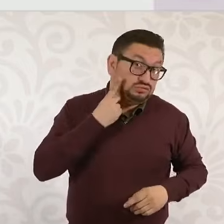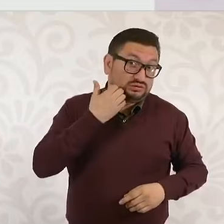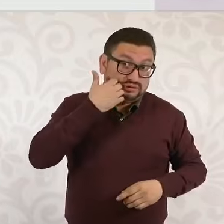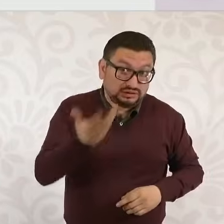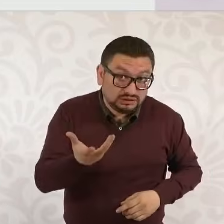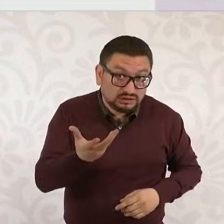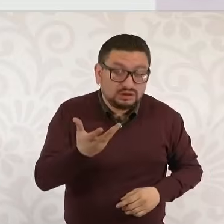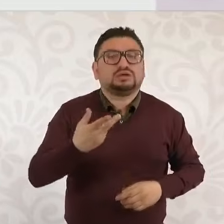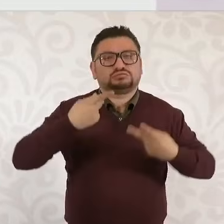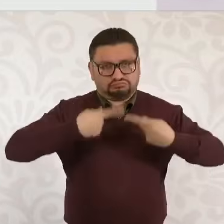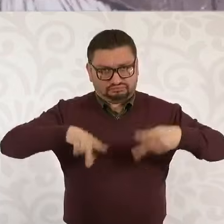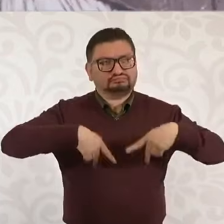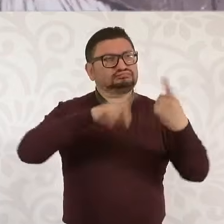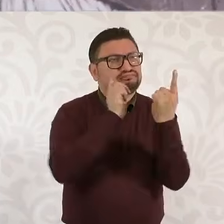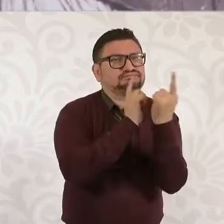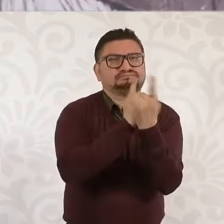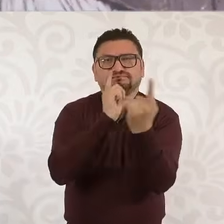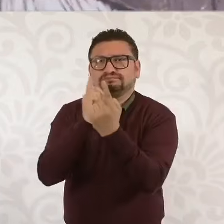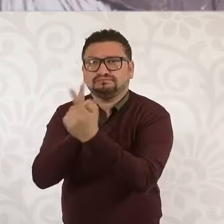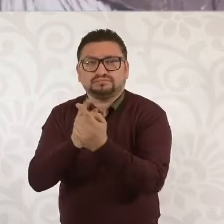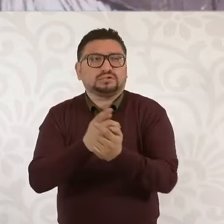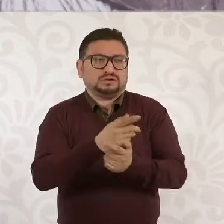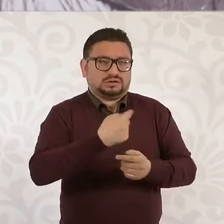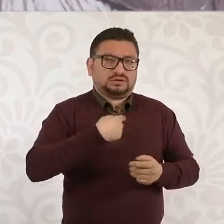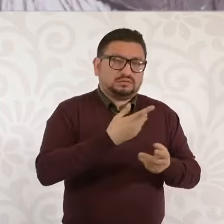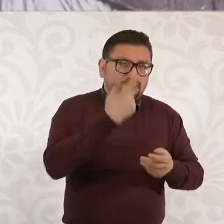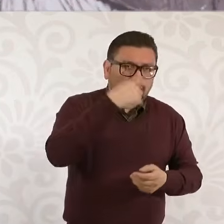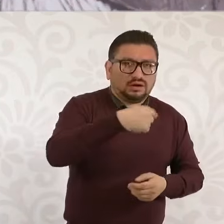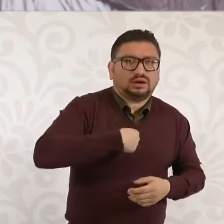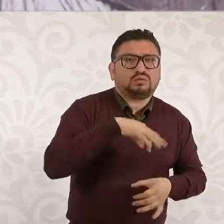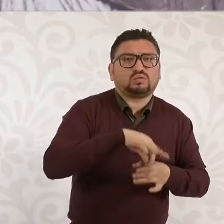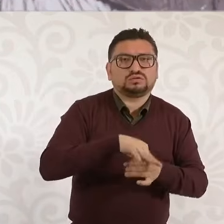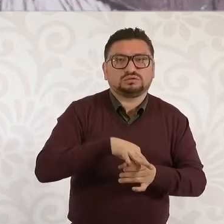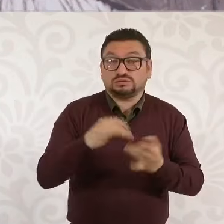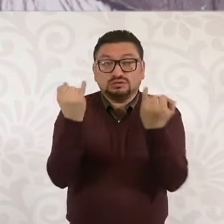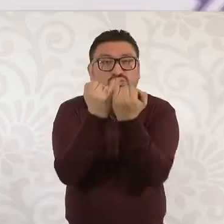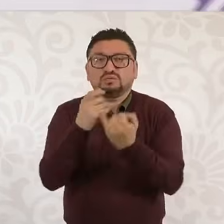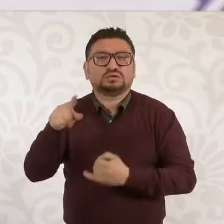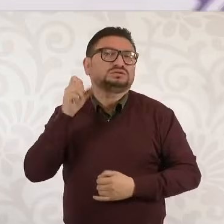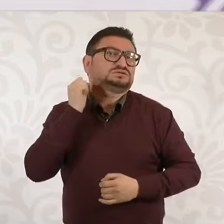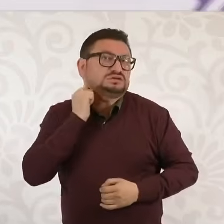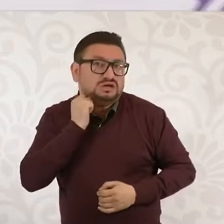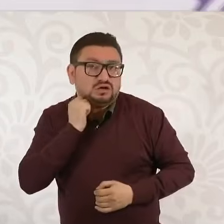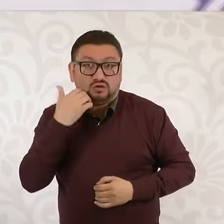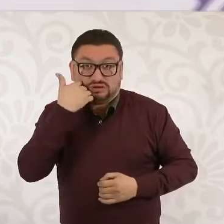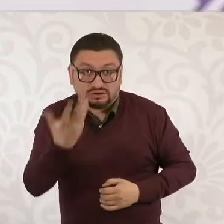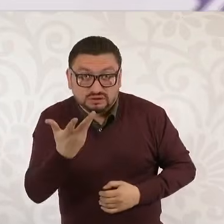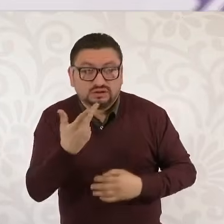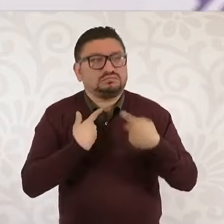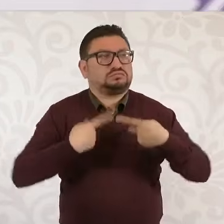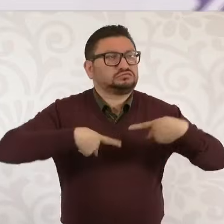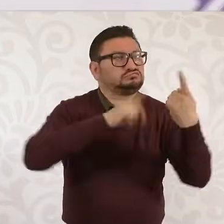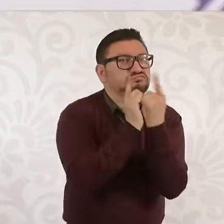voto. Que quien quiera ser senador se vaya a buscar su voto. Que quien quiera ser